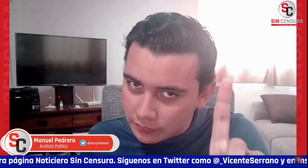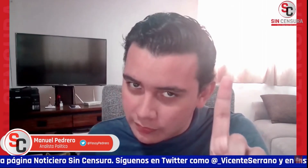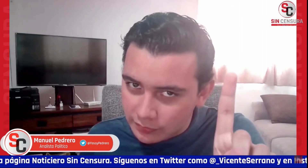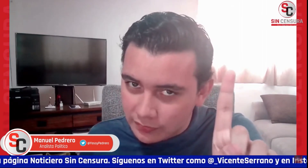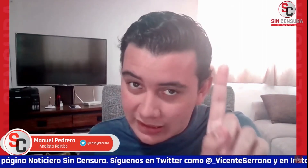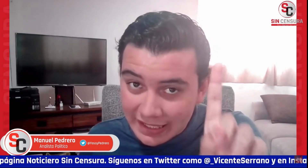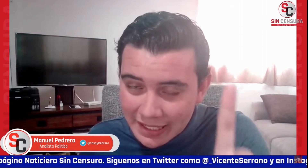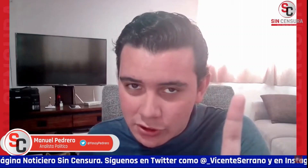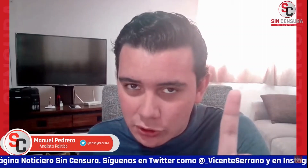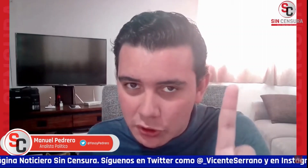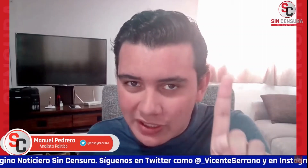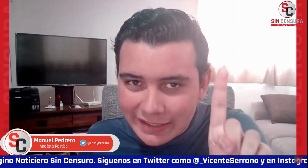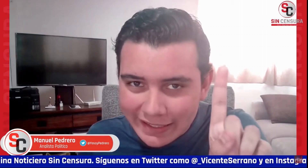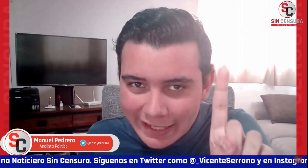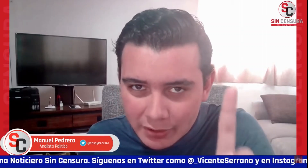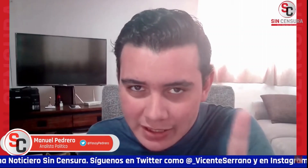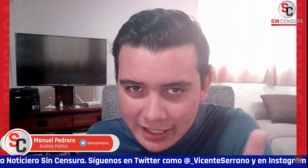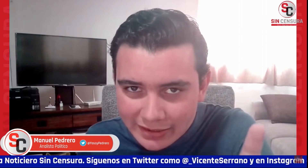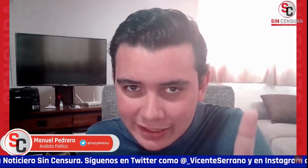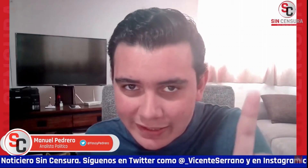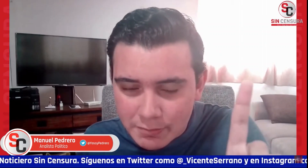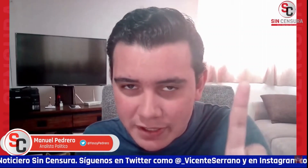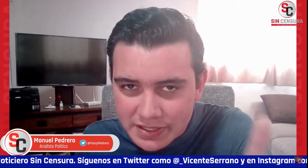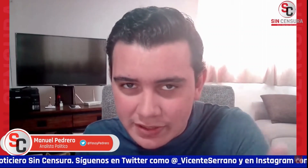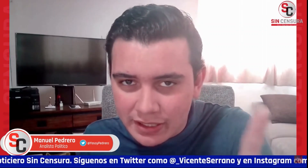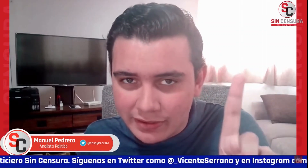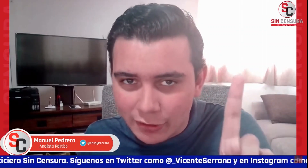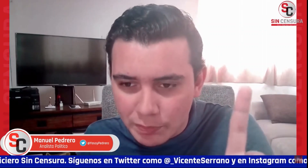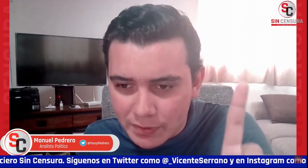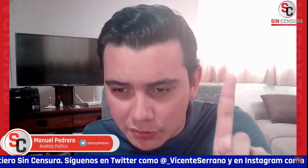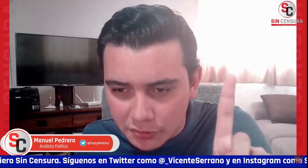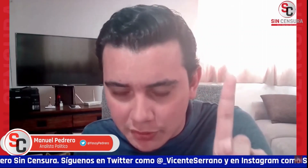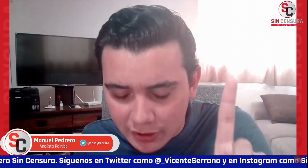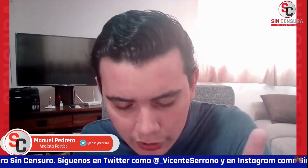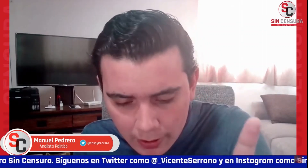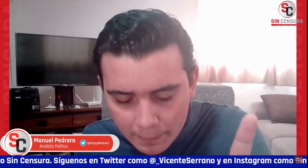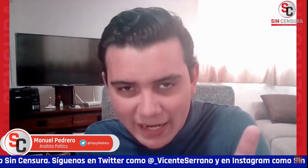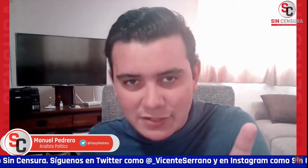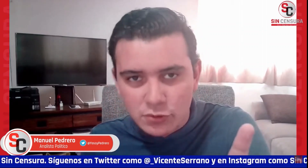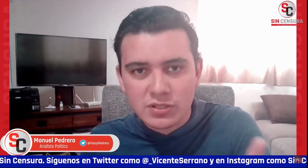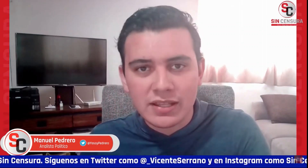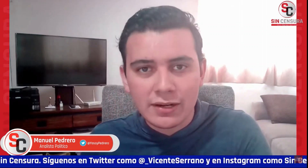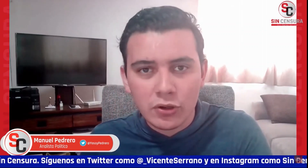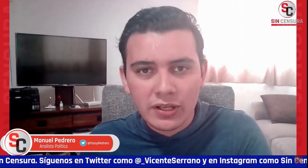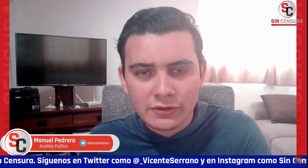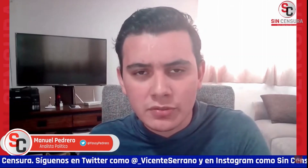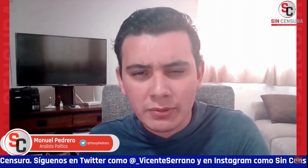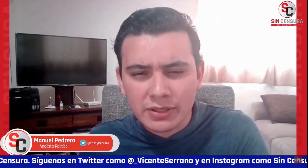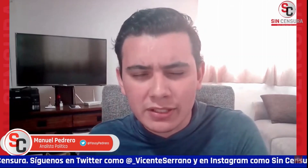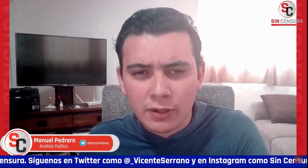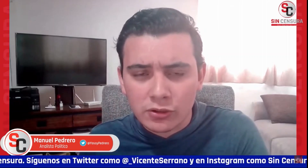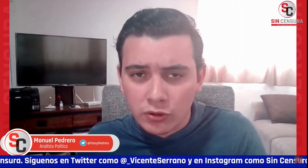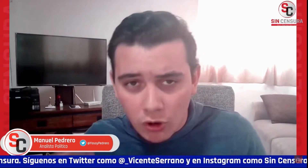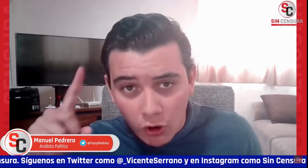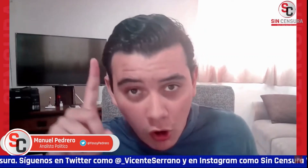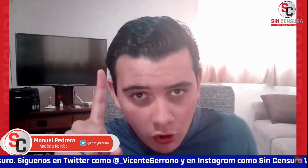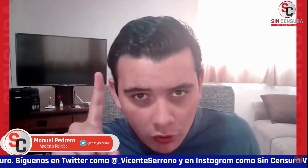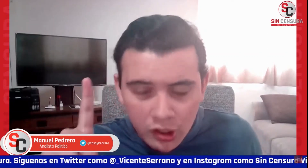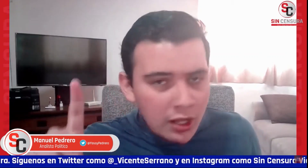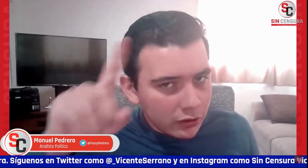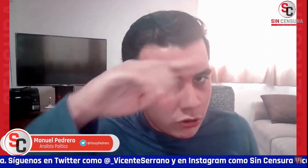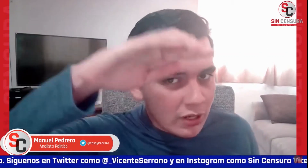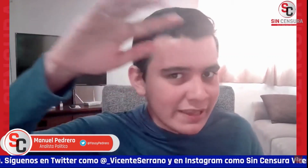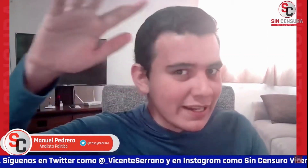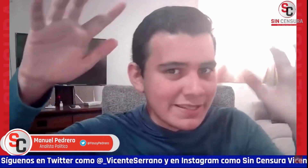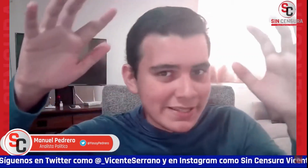dentro del gabinete del presidente López Obrador para sucederlo en 2024.